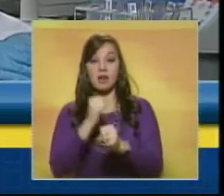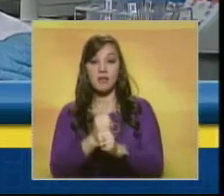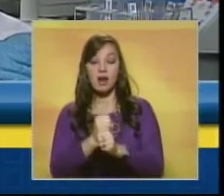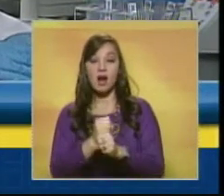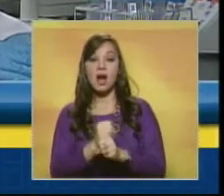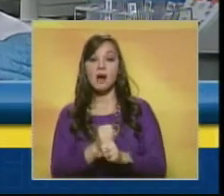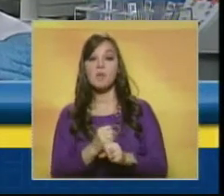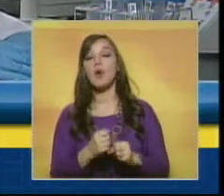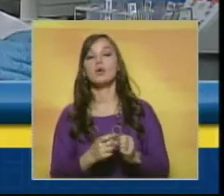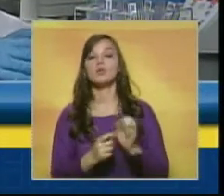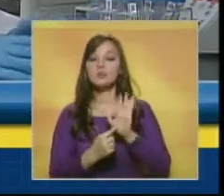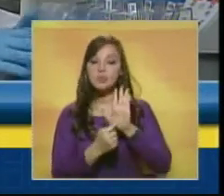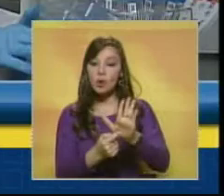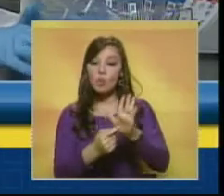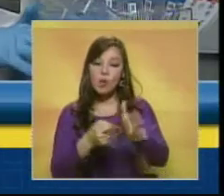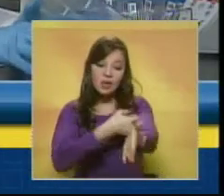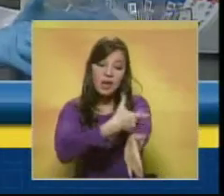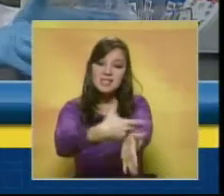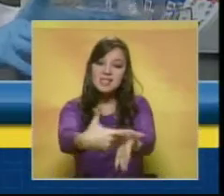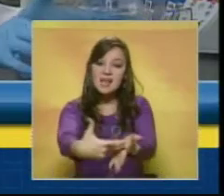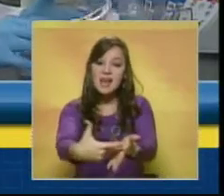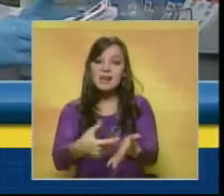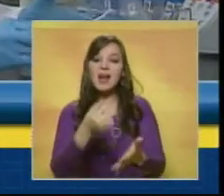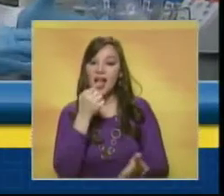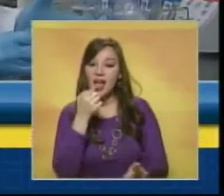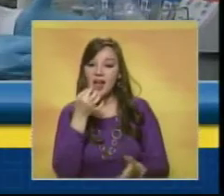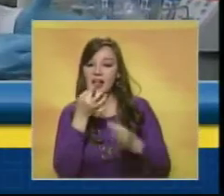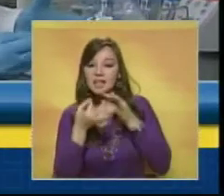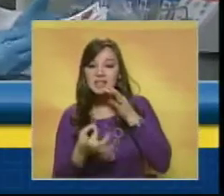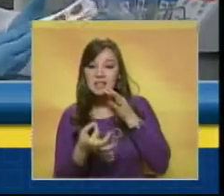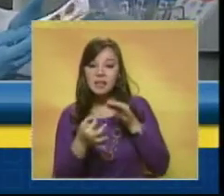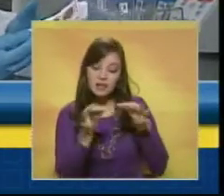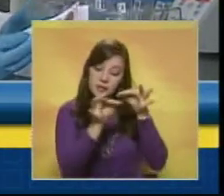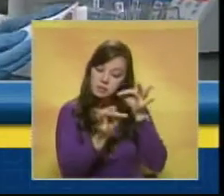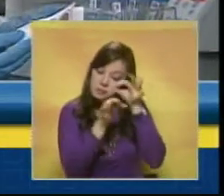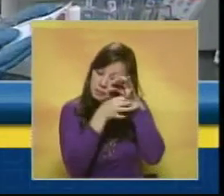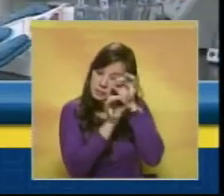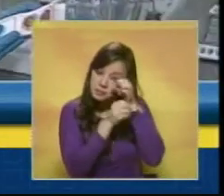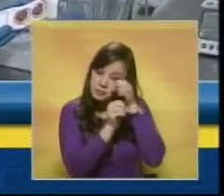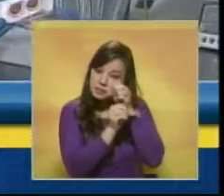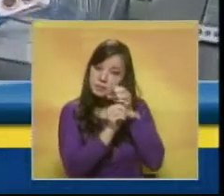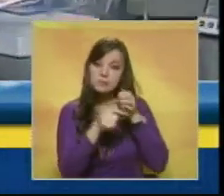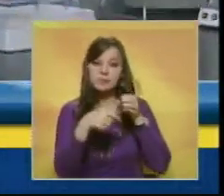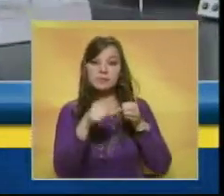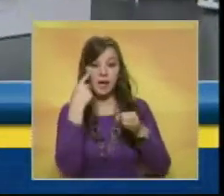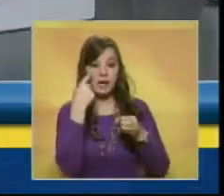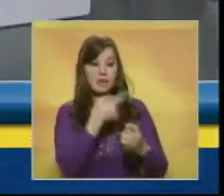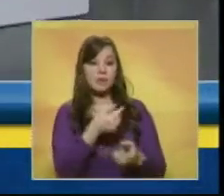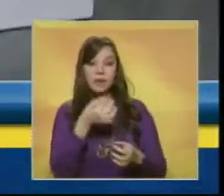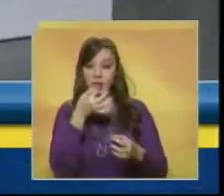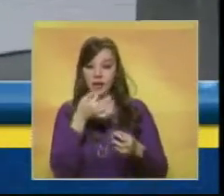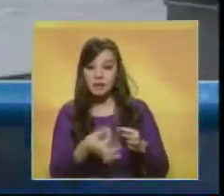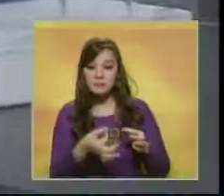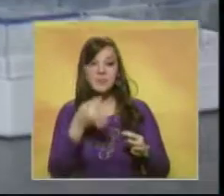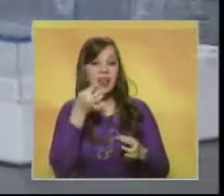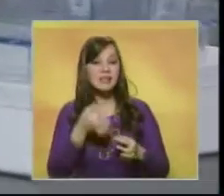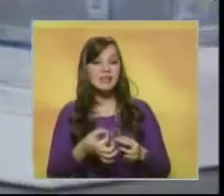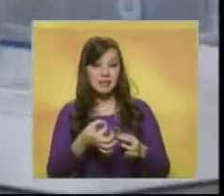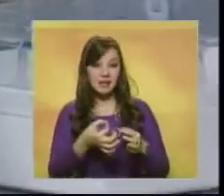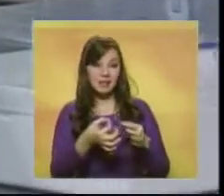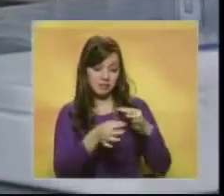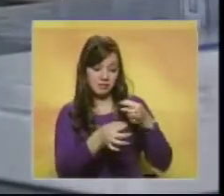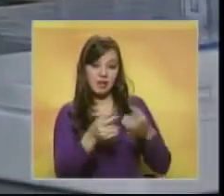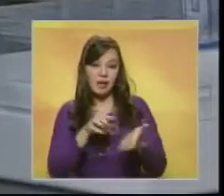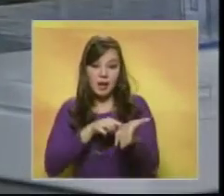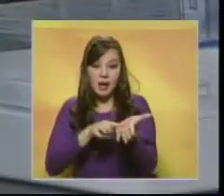muestras de sangre, muestras de saliva. Aquí podemos observar una muestra de saliva en una especie de